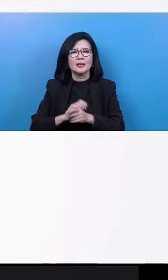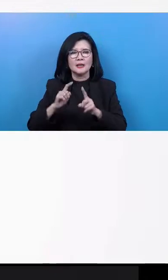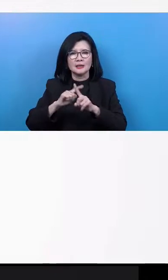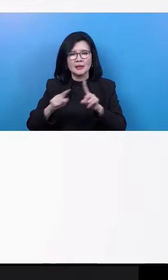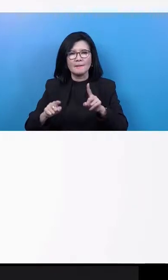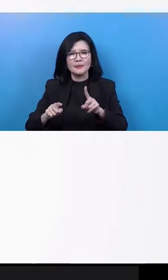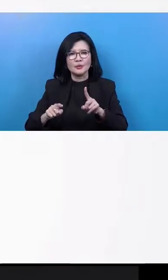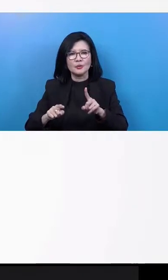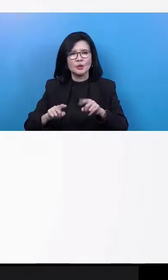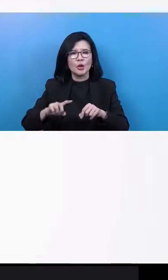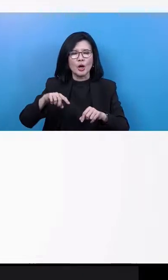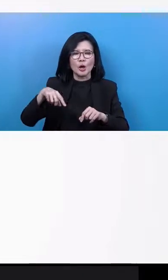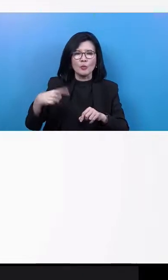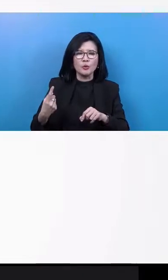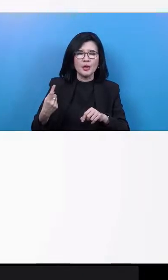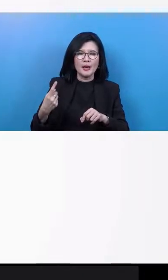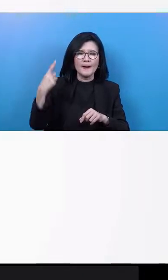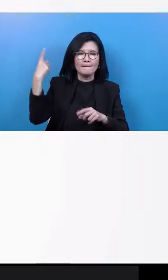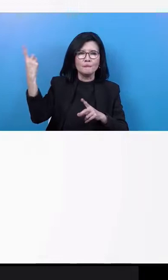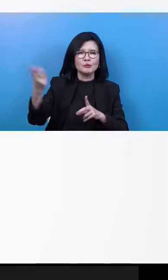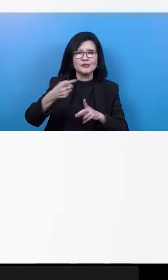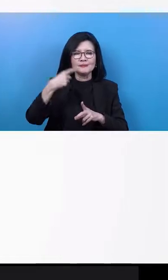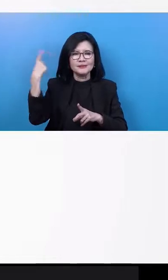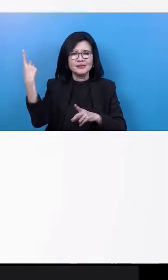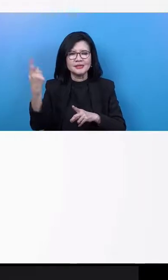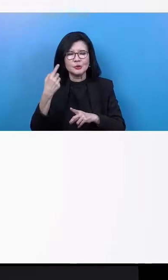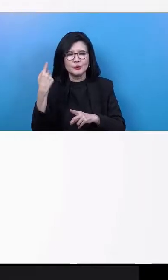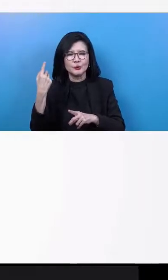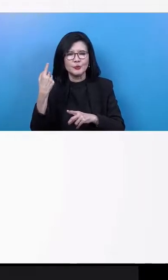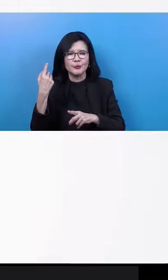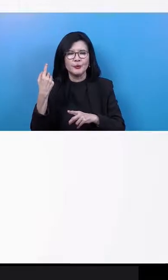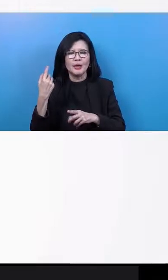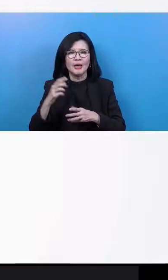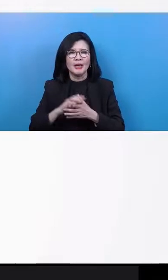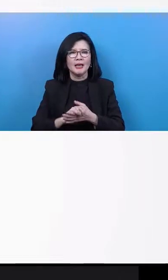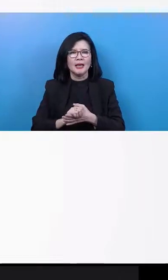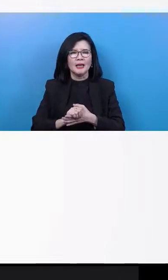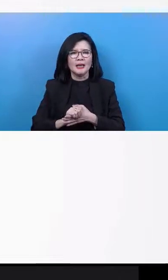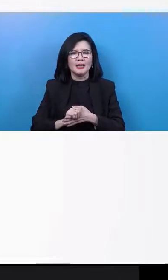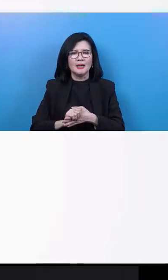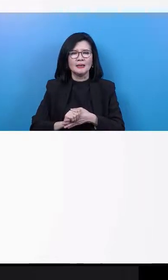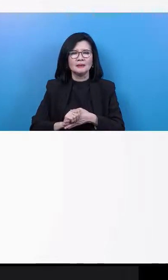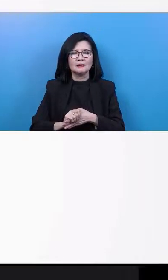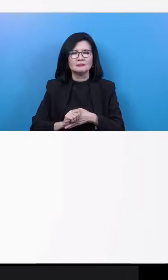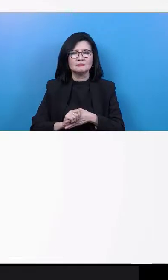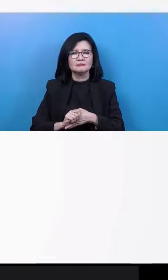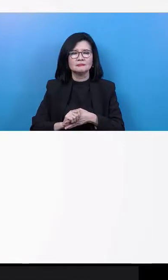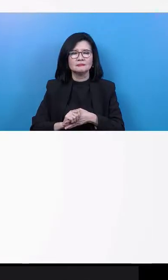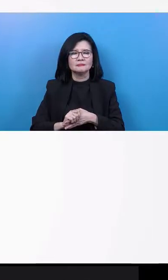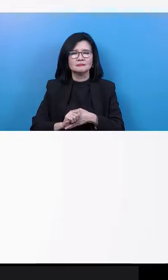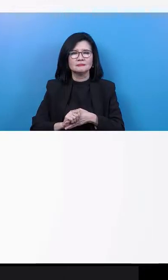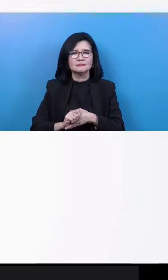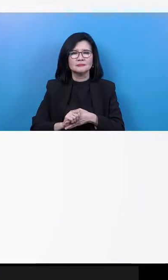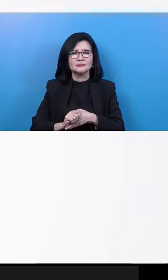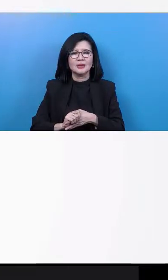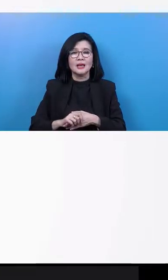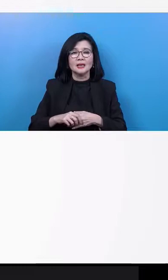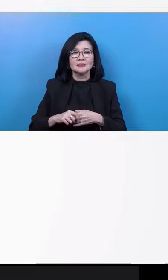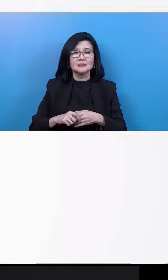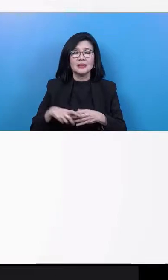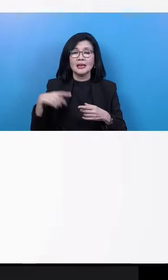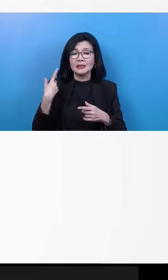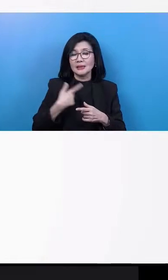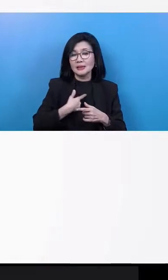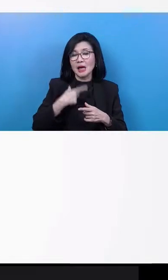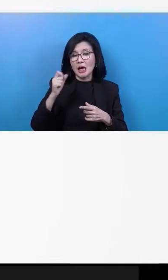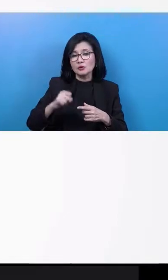intensidad, nos vimos en la necesidad de desarrollar instrumentos tecnológicos que nos permitieran analizar ese escenario